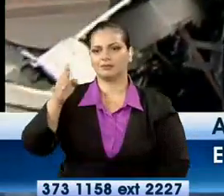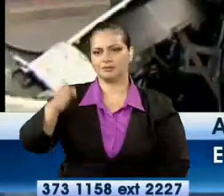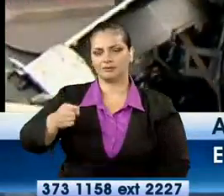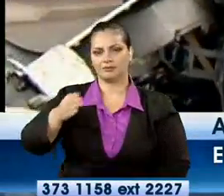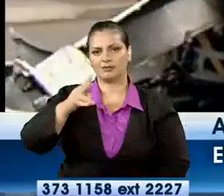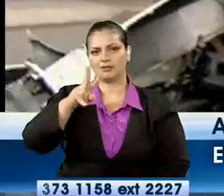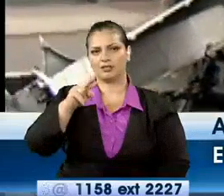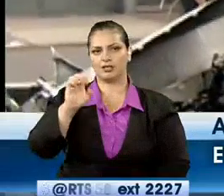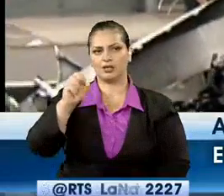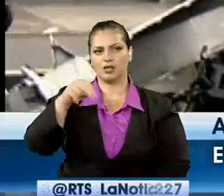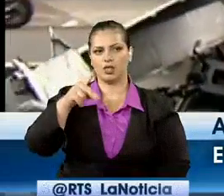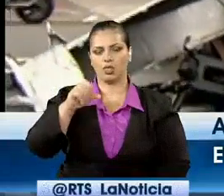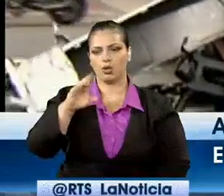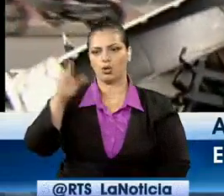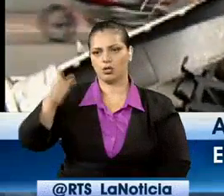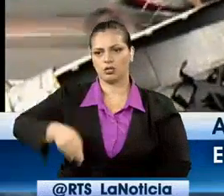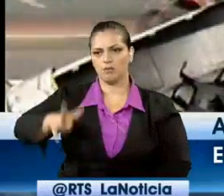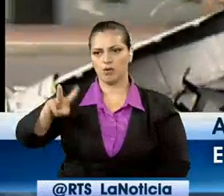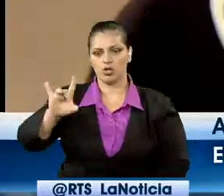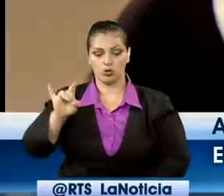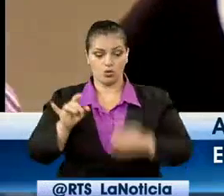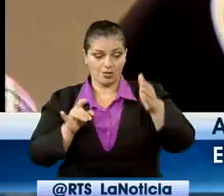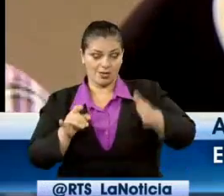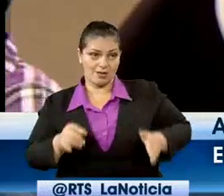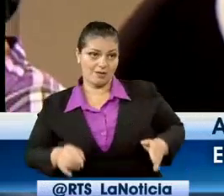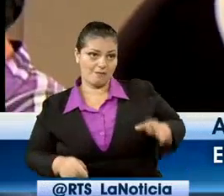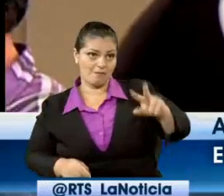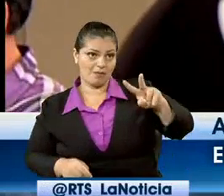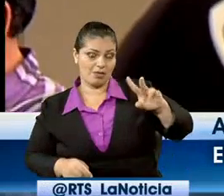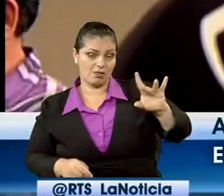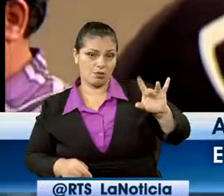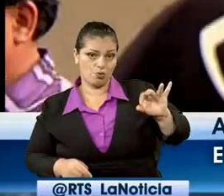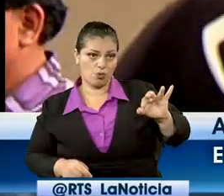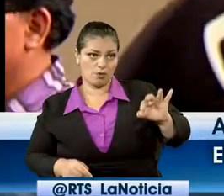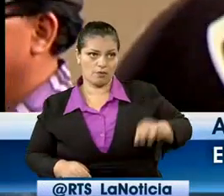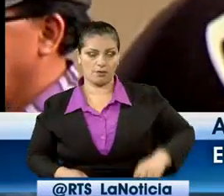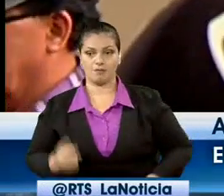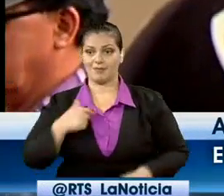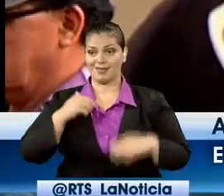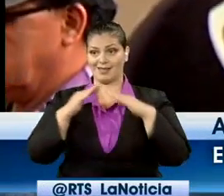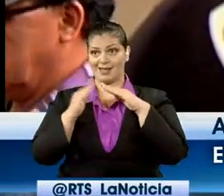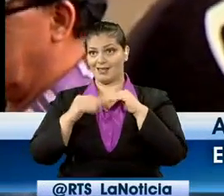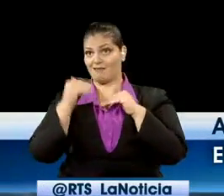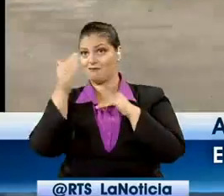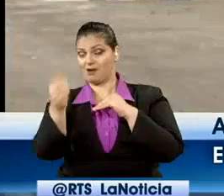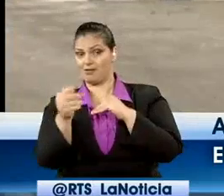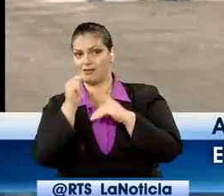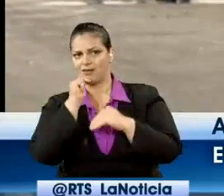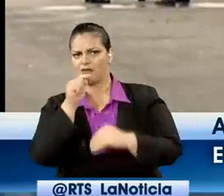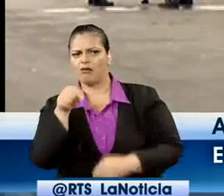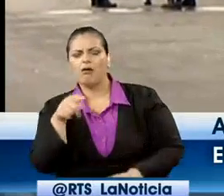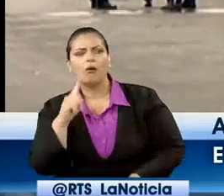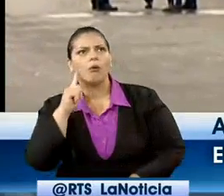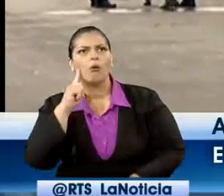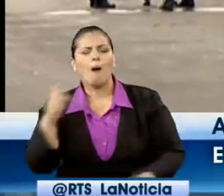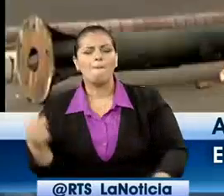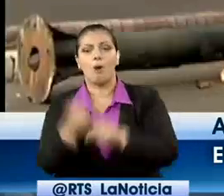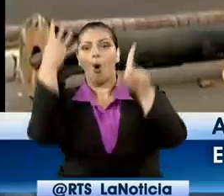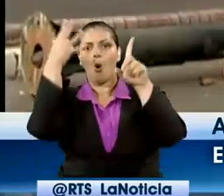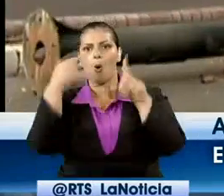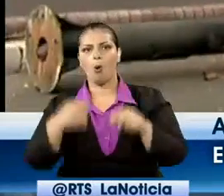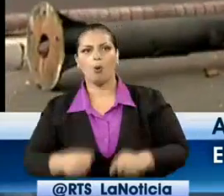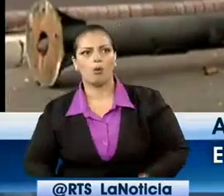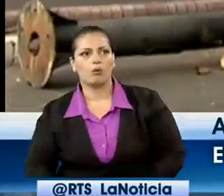tránsito los despertó. Yo vivo aquí al frente y cuando nos dimos cuenta fue del impacto, porque fue bien fuerte. Un vehículo se estrelló con el